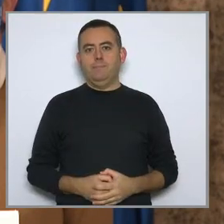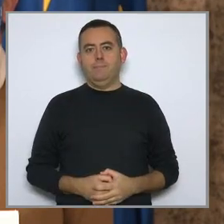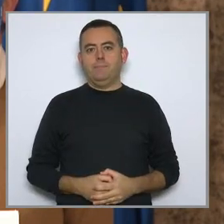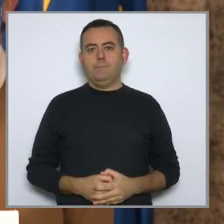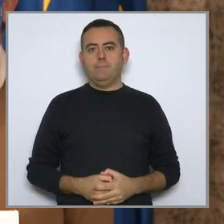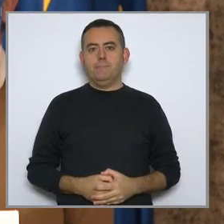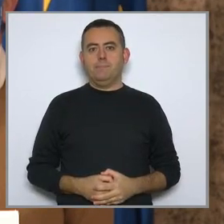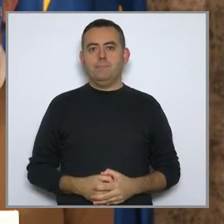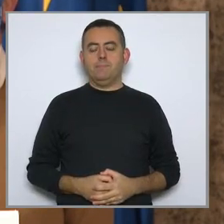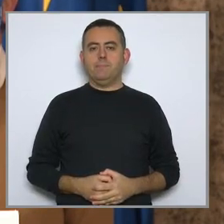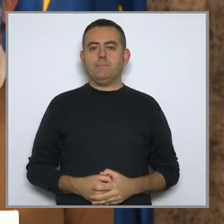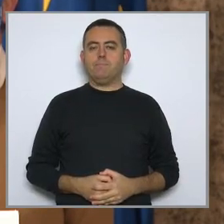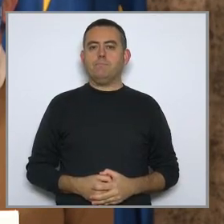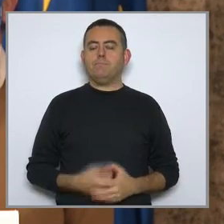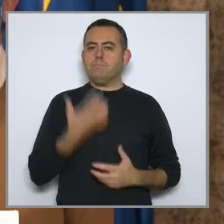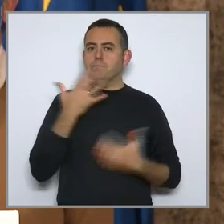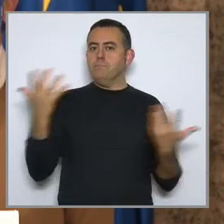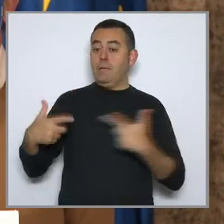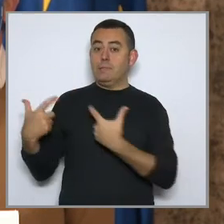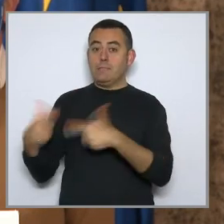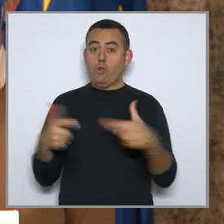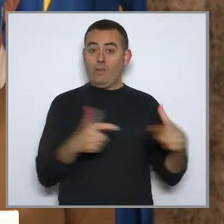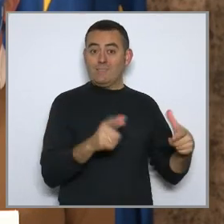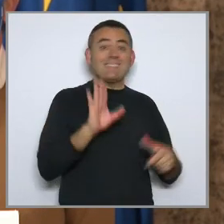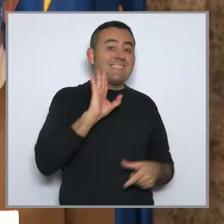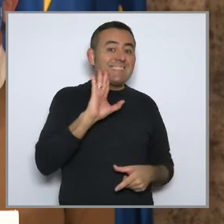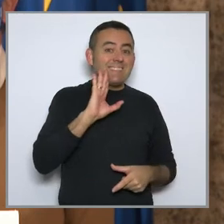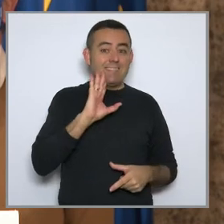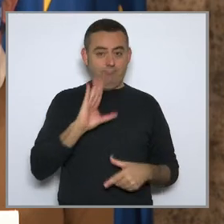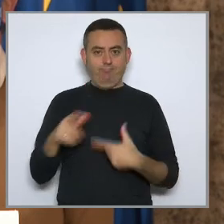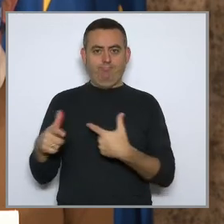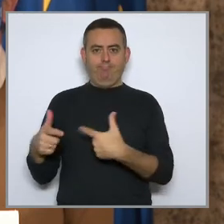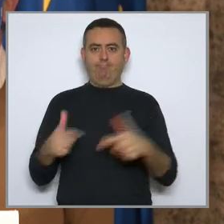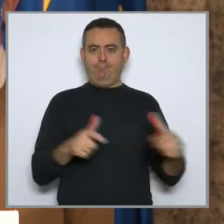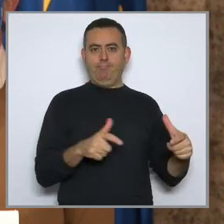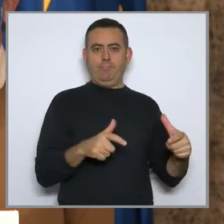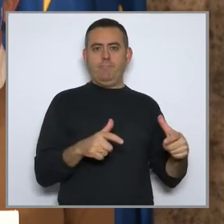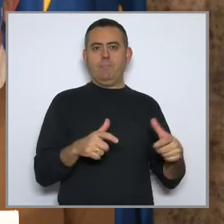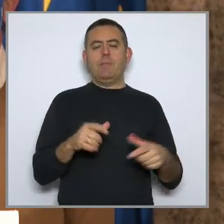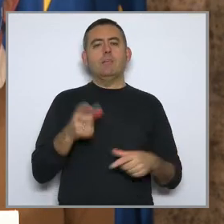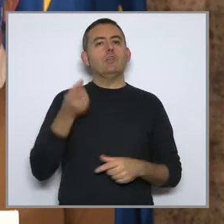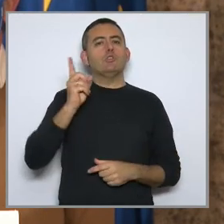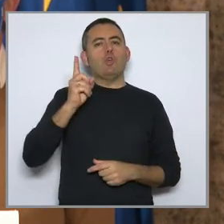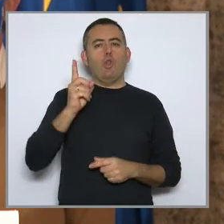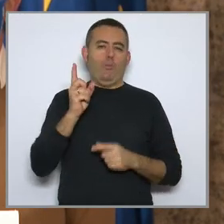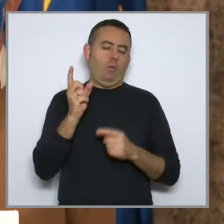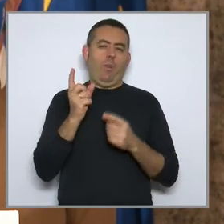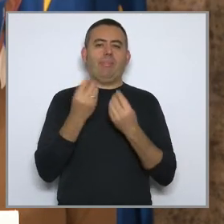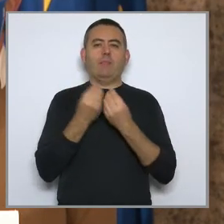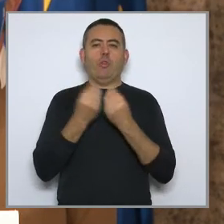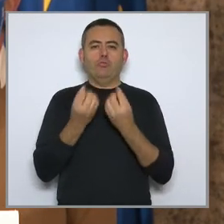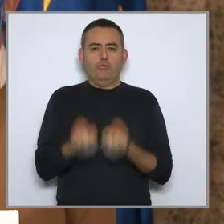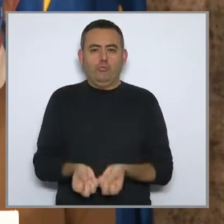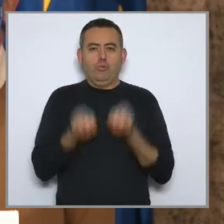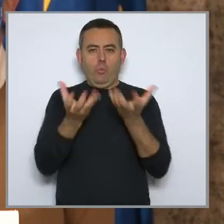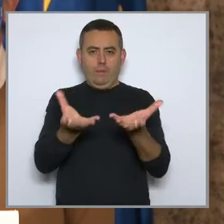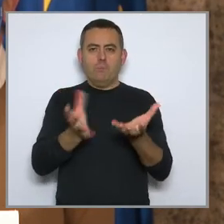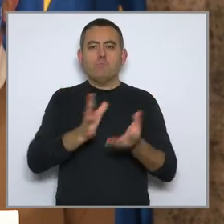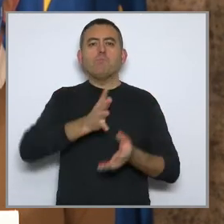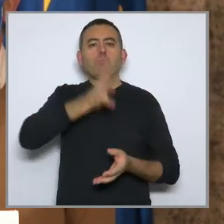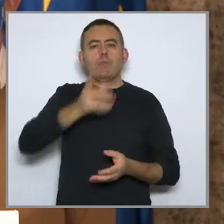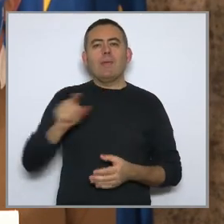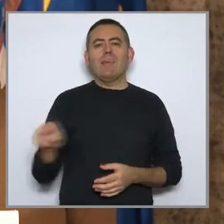En cuanto a los sectores que les decía, les daré solo unos datos para justificar por qué son estos